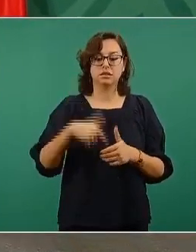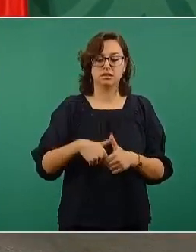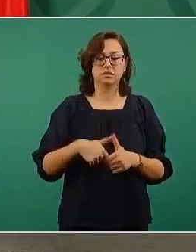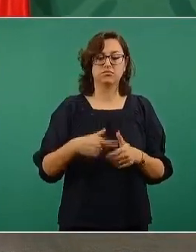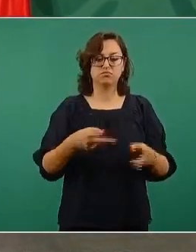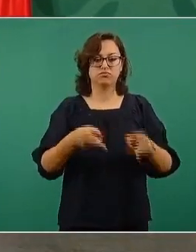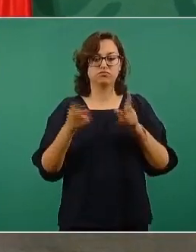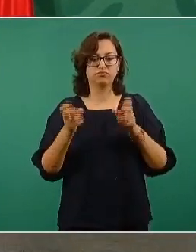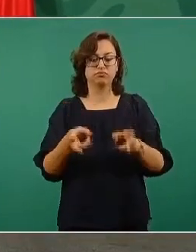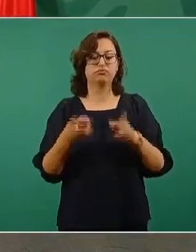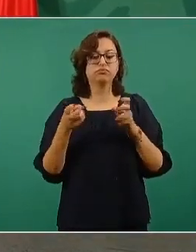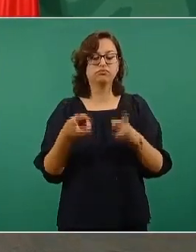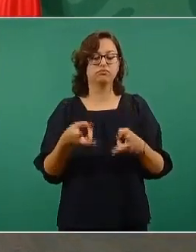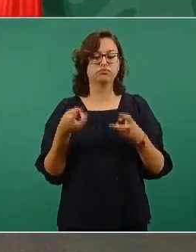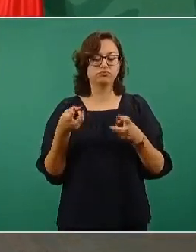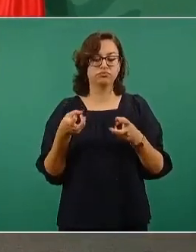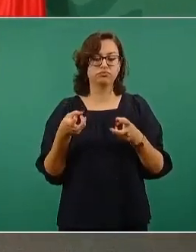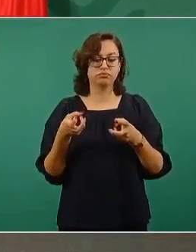robada,